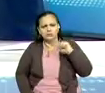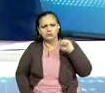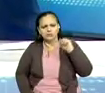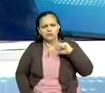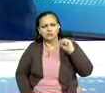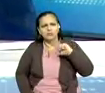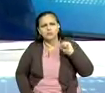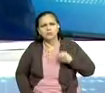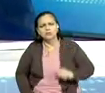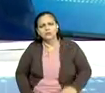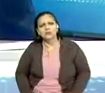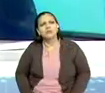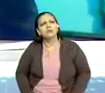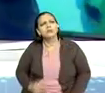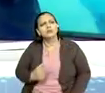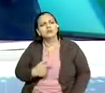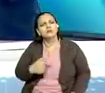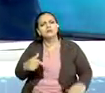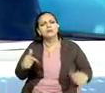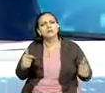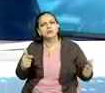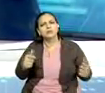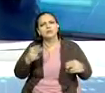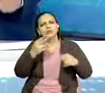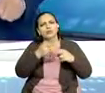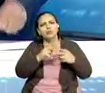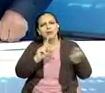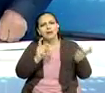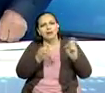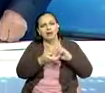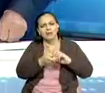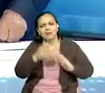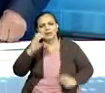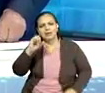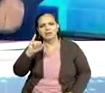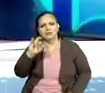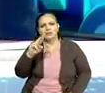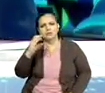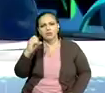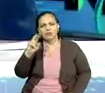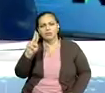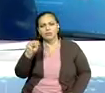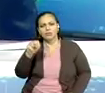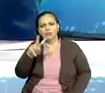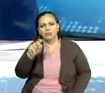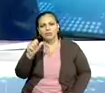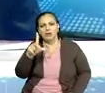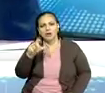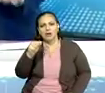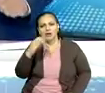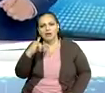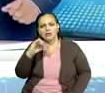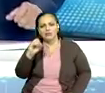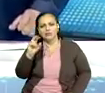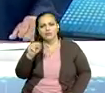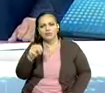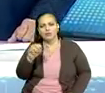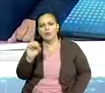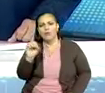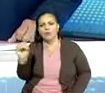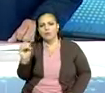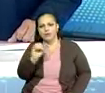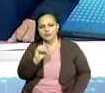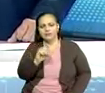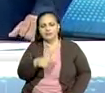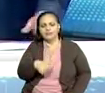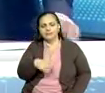circunvalación me parece oeste, me parece que es circunvalación oeste. Pero como Jorge Pérez Concha, muy pocos la conocemos. Exactamente. Muy